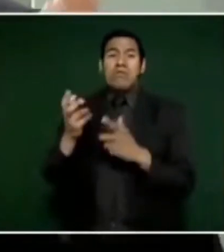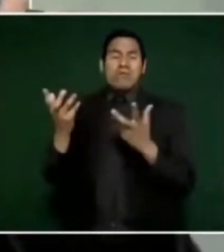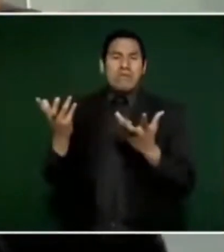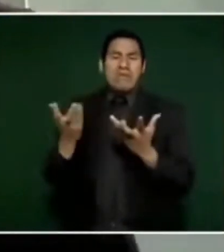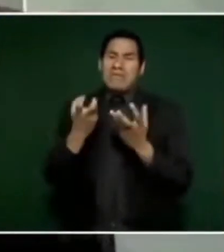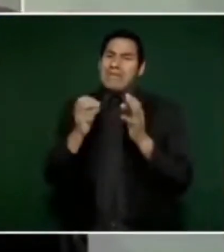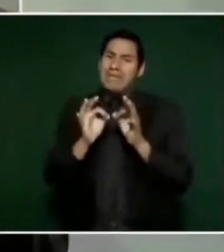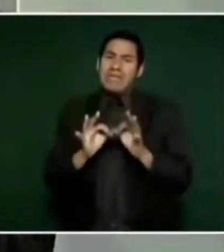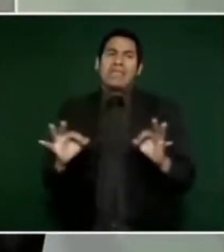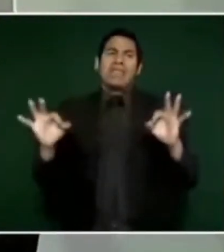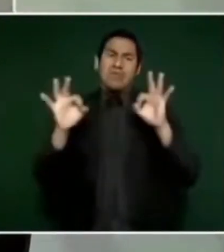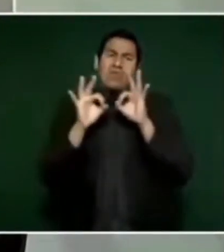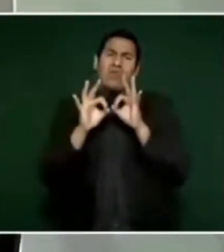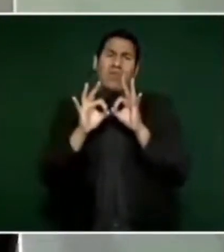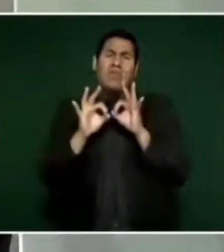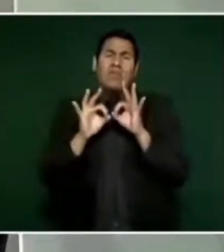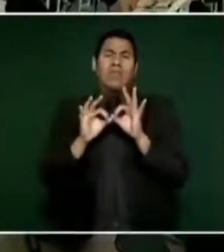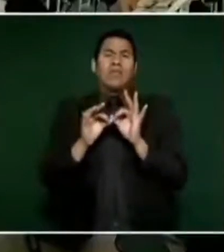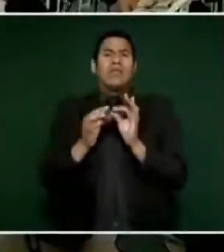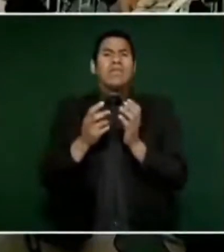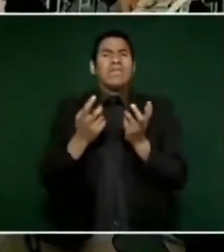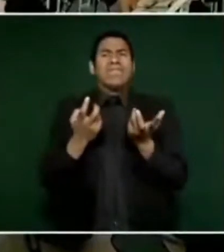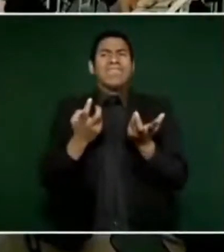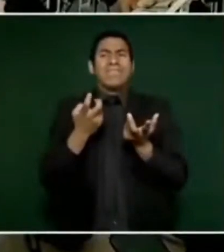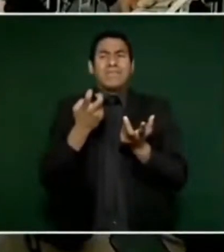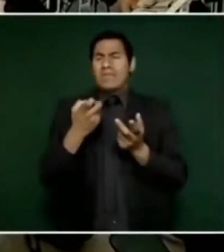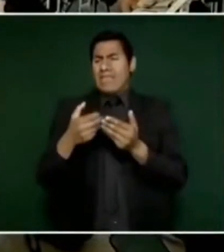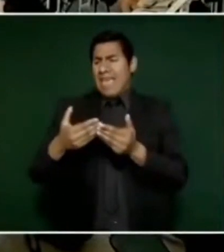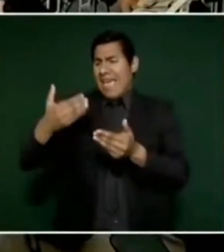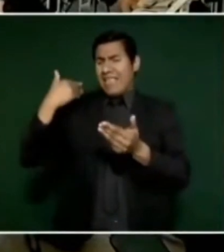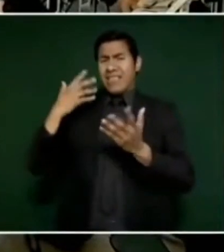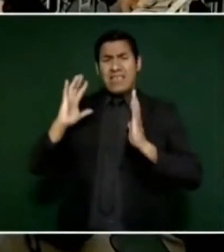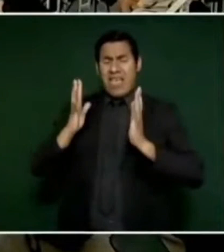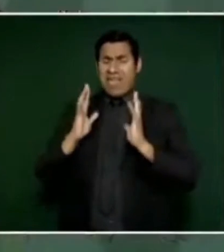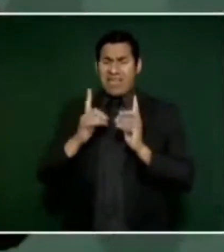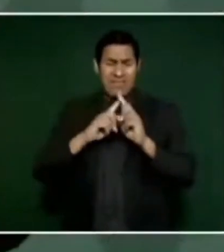en todas las instancias ha habido ya